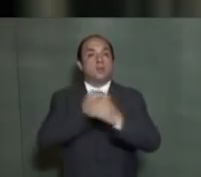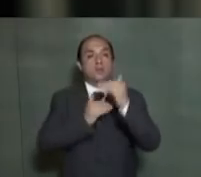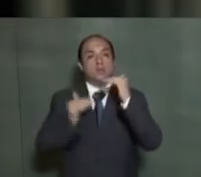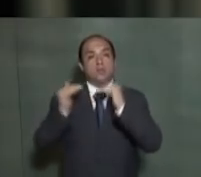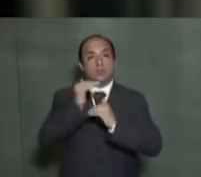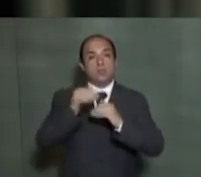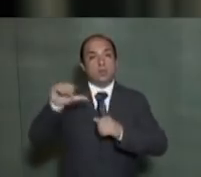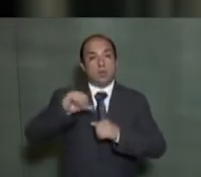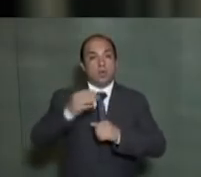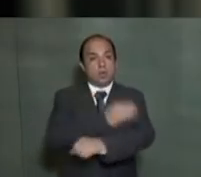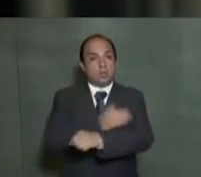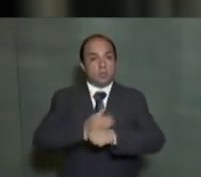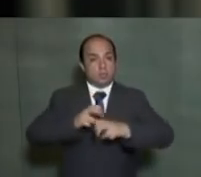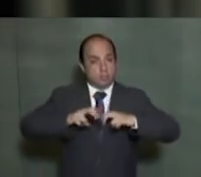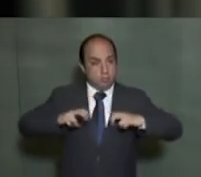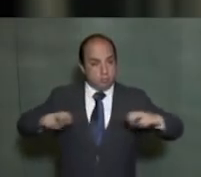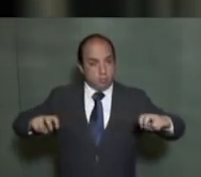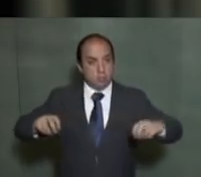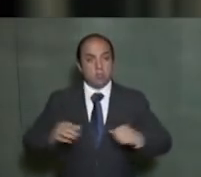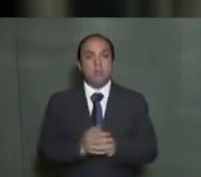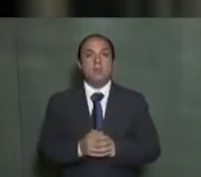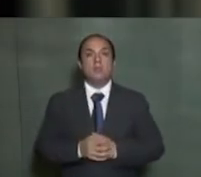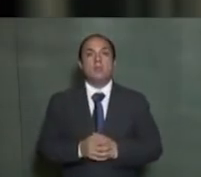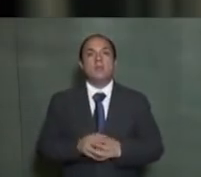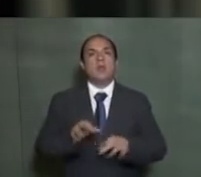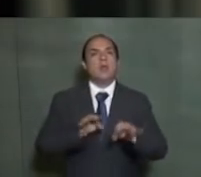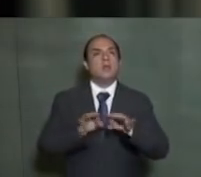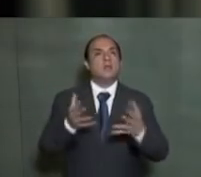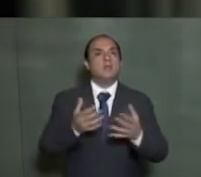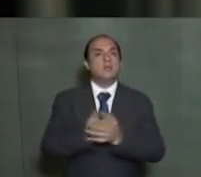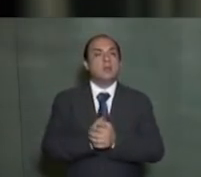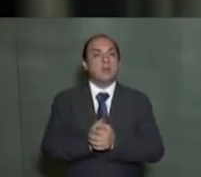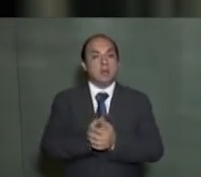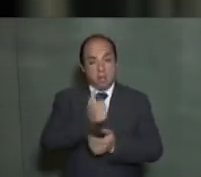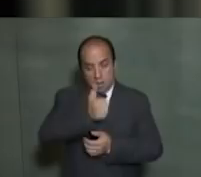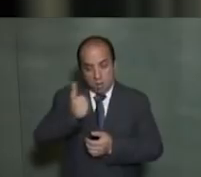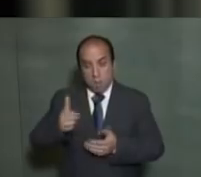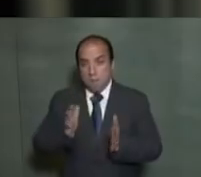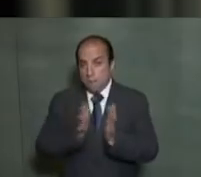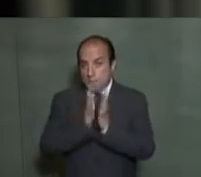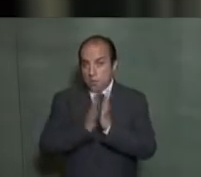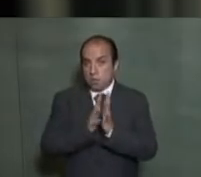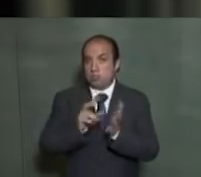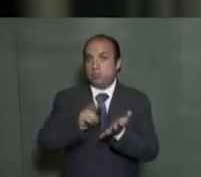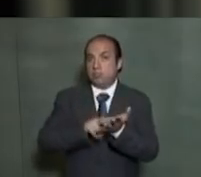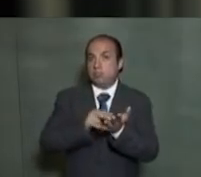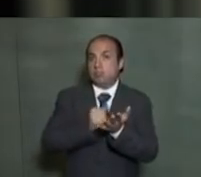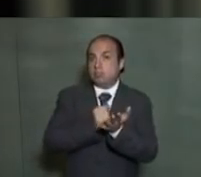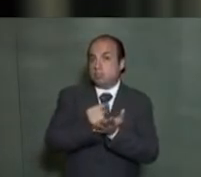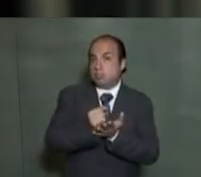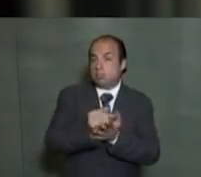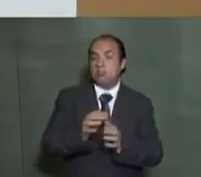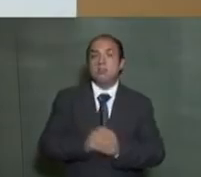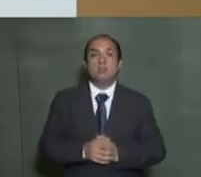presidio. Para hacer este trabajo voluntario, como lo indicó el ingeniero Luis Rojas